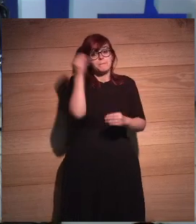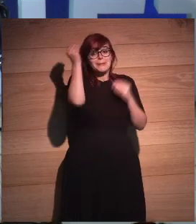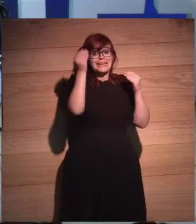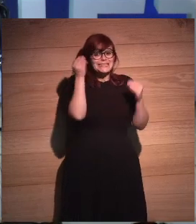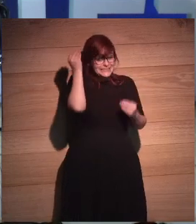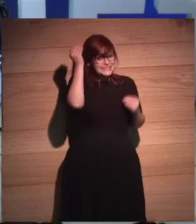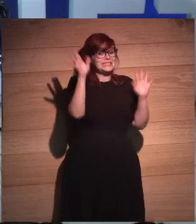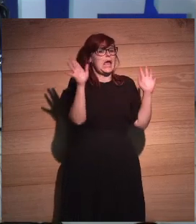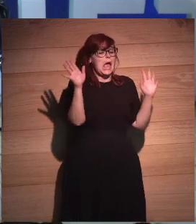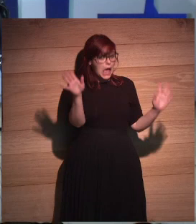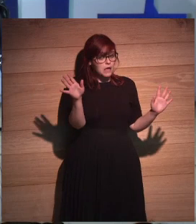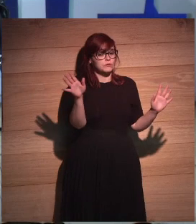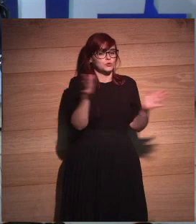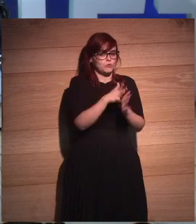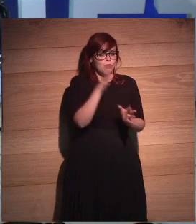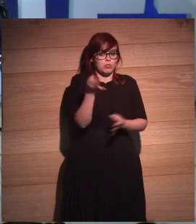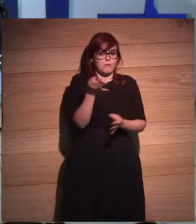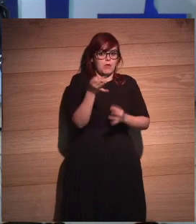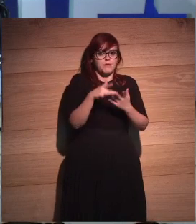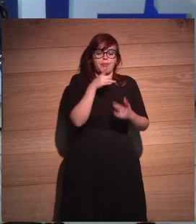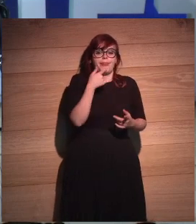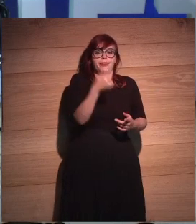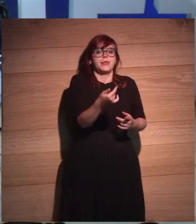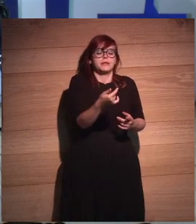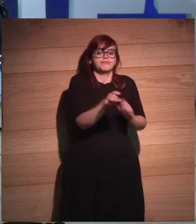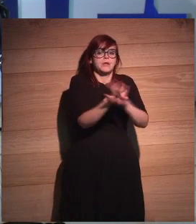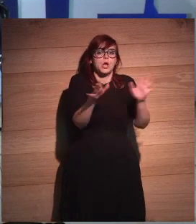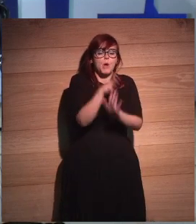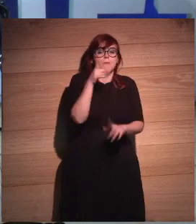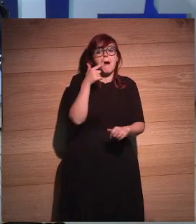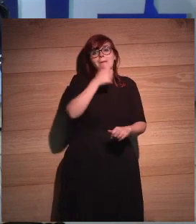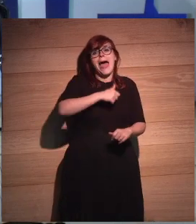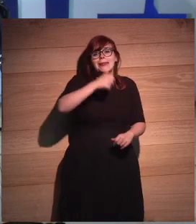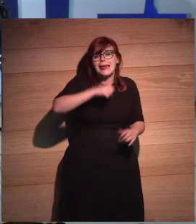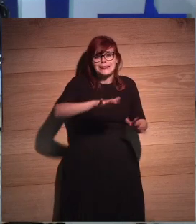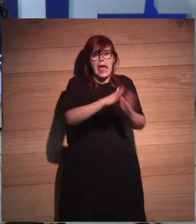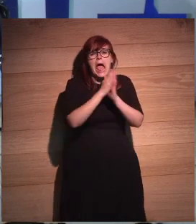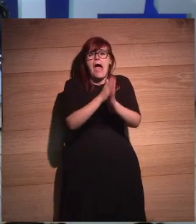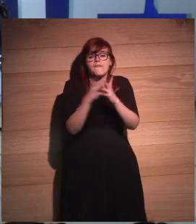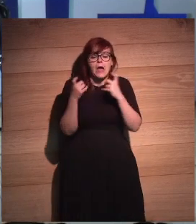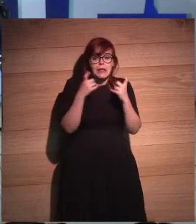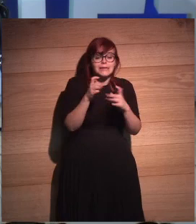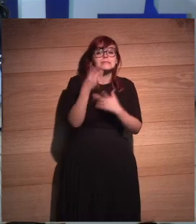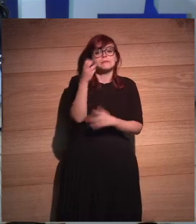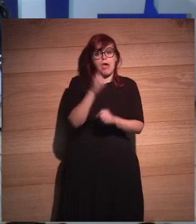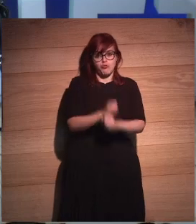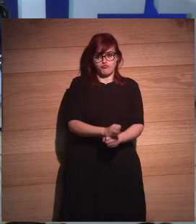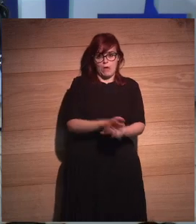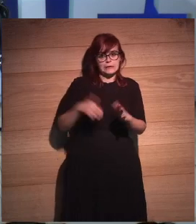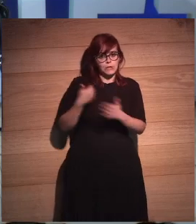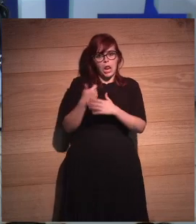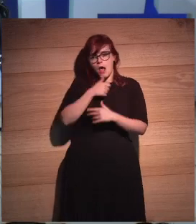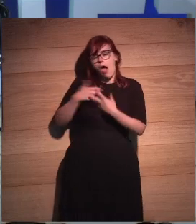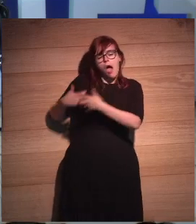que, por una parte, debería decir un poco de paciencia, por favor, dejarnos tiempo. Tardamos 30 años en llegar hasta